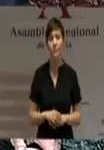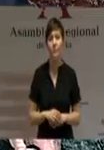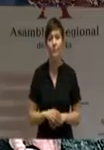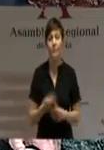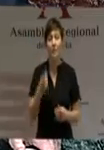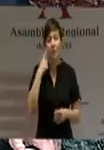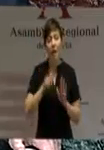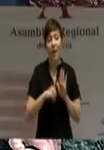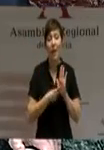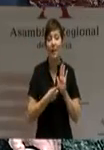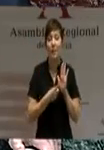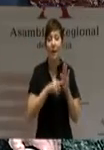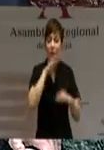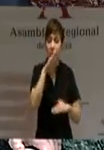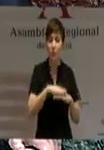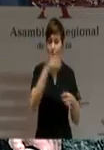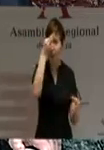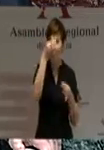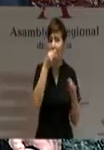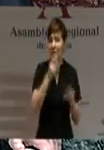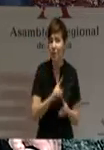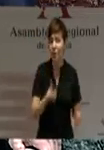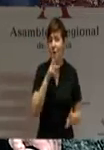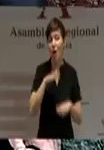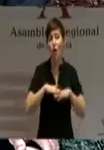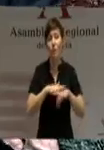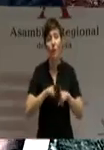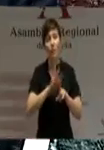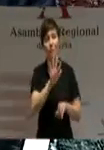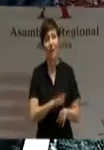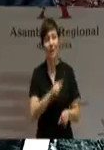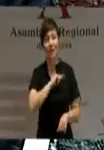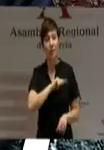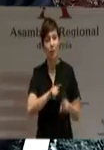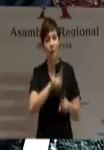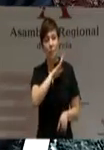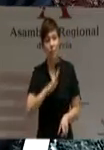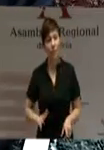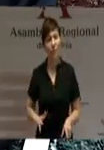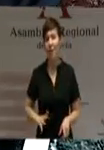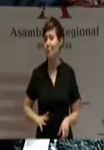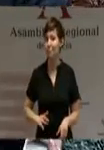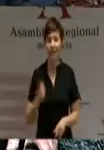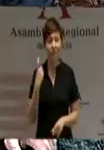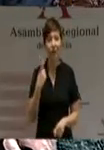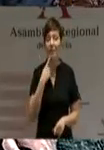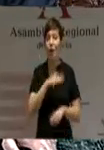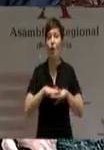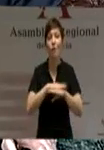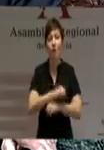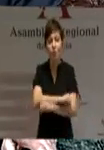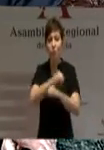legitimidad de este Gobierno, solo cabe un nuevo Gobierno, no provisional, sino sólido y salido de las urnas. Debemos afrontar